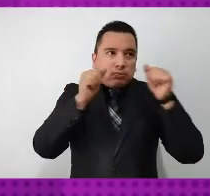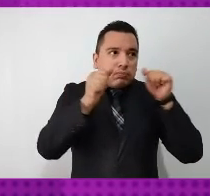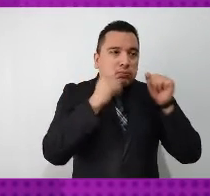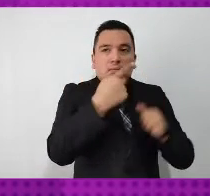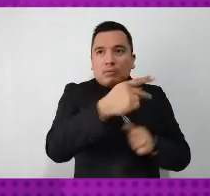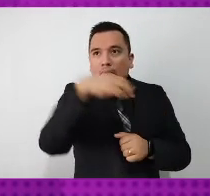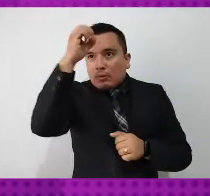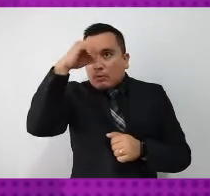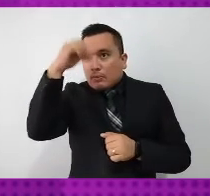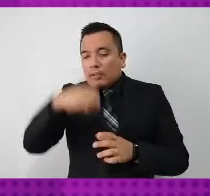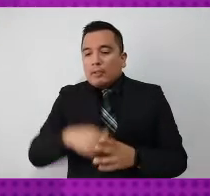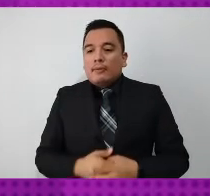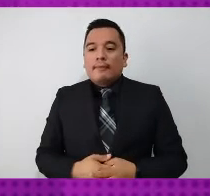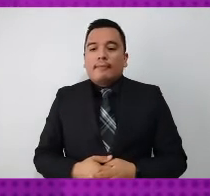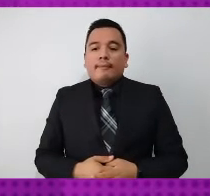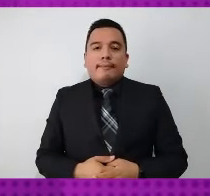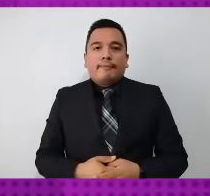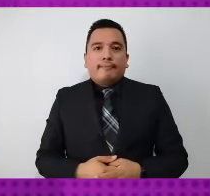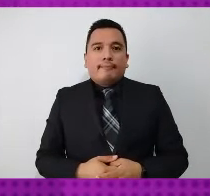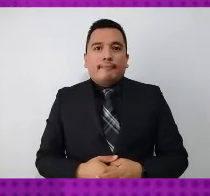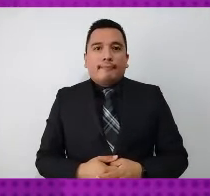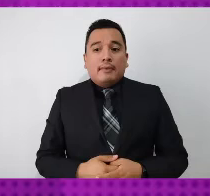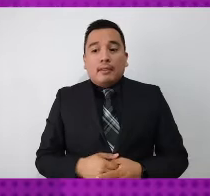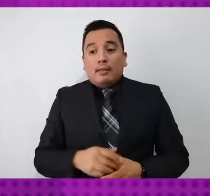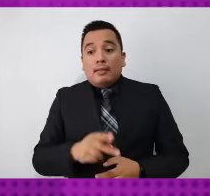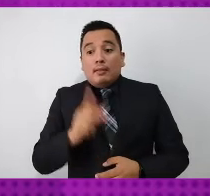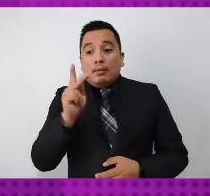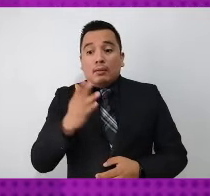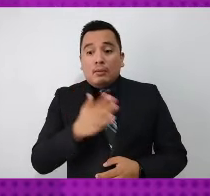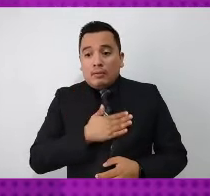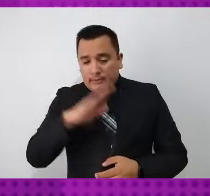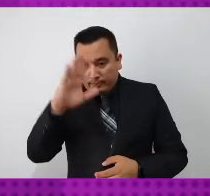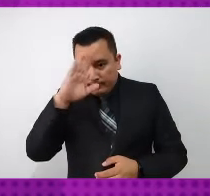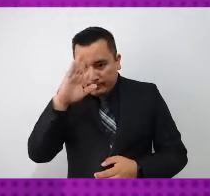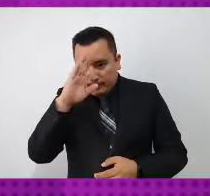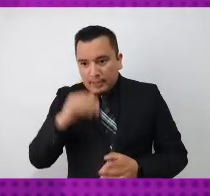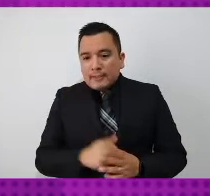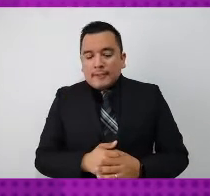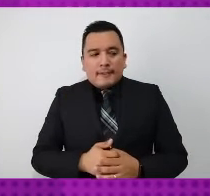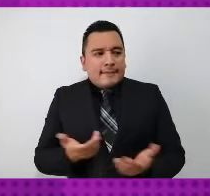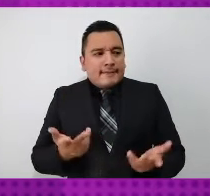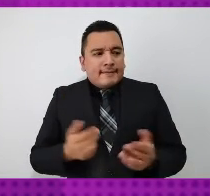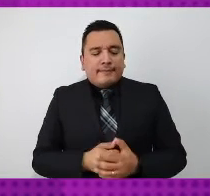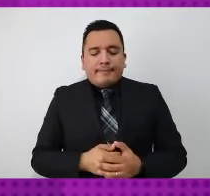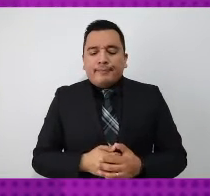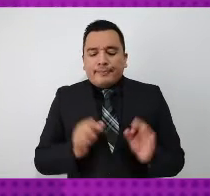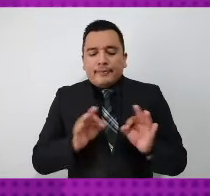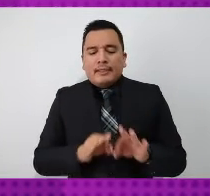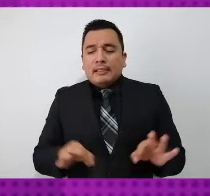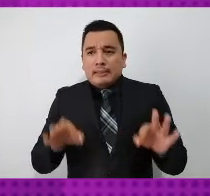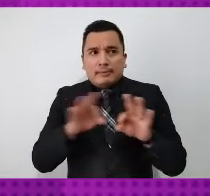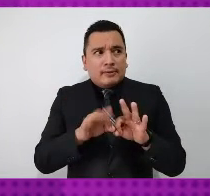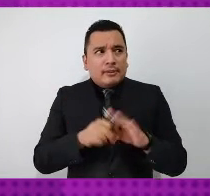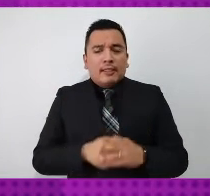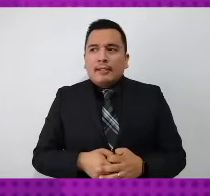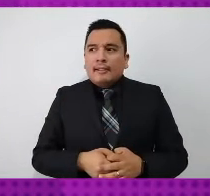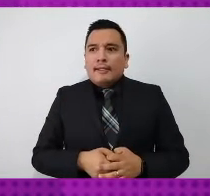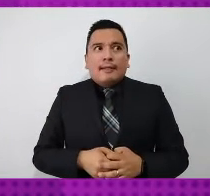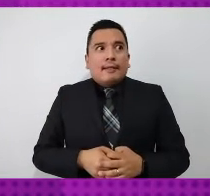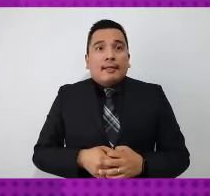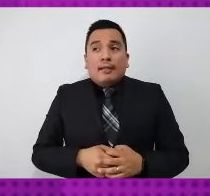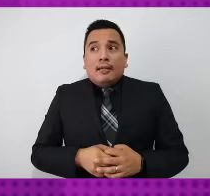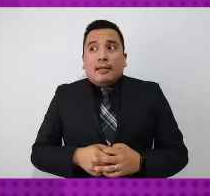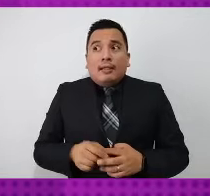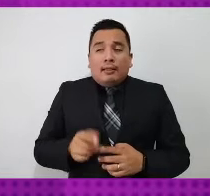por parte de estos sectores pero considero que algo muy importante es considerar que una crítica es positiva siempre que sea